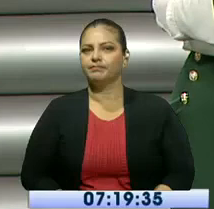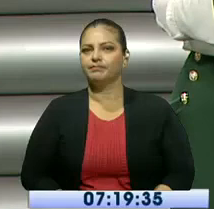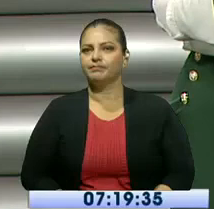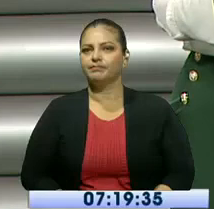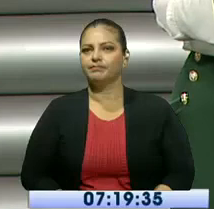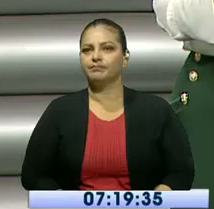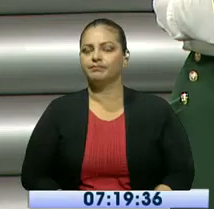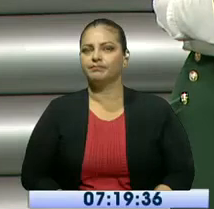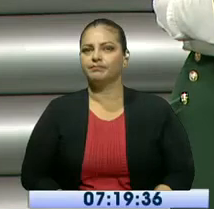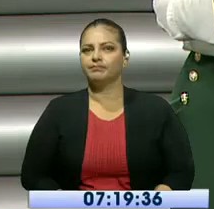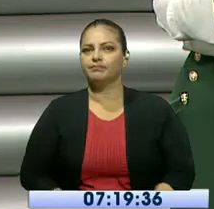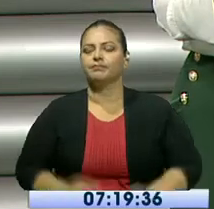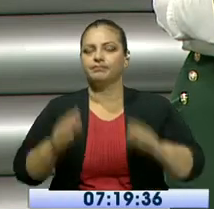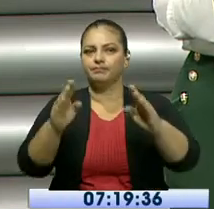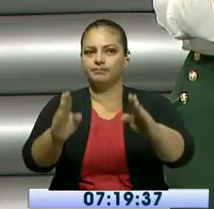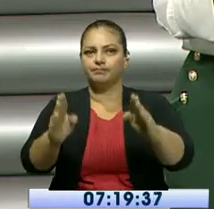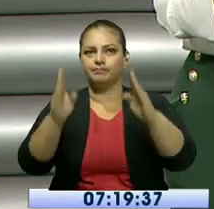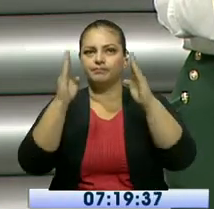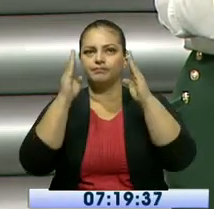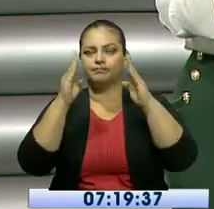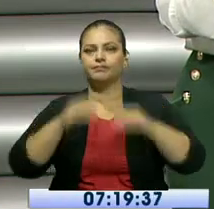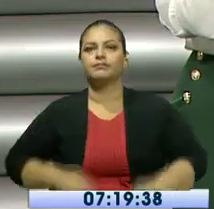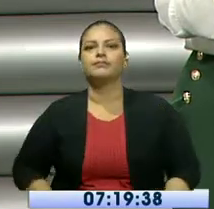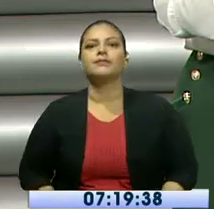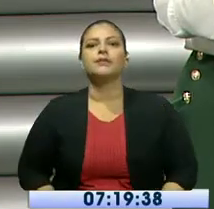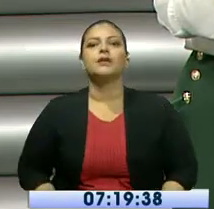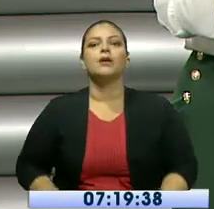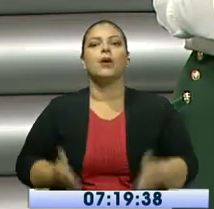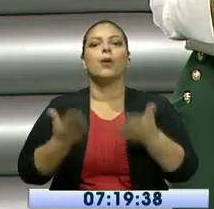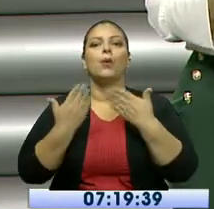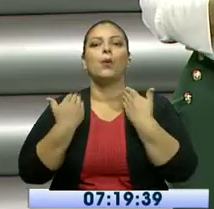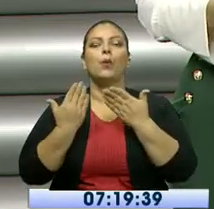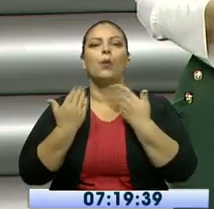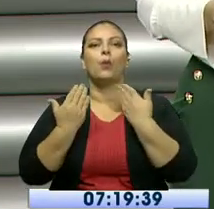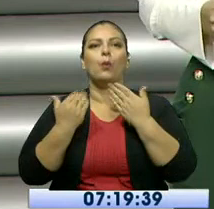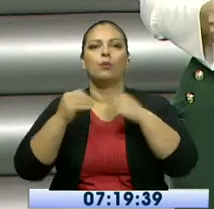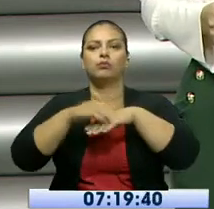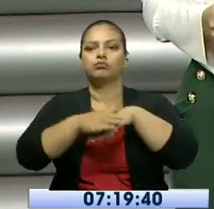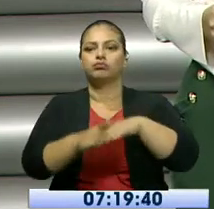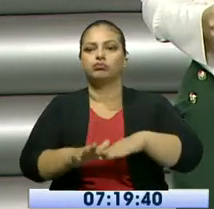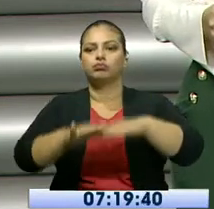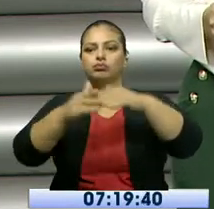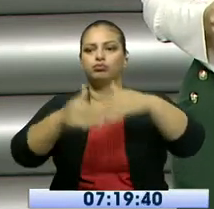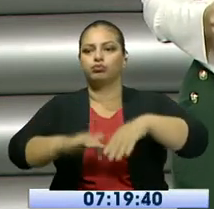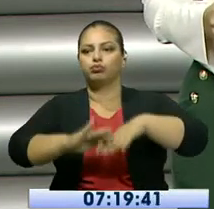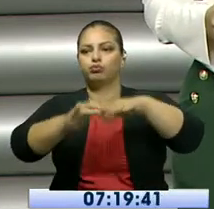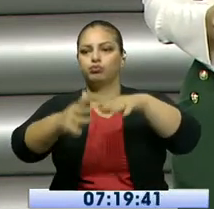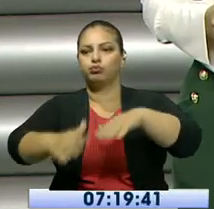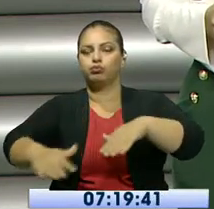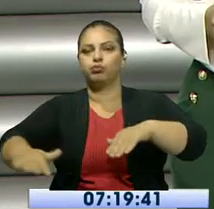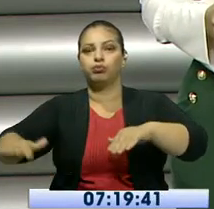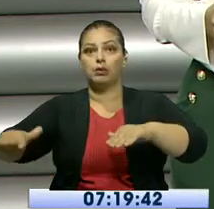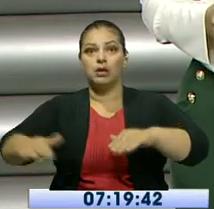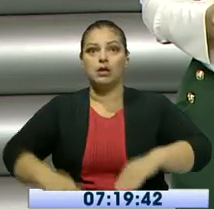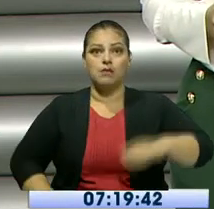decomisan decenas de bloques de droga en el Golfo de Guayaquil. Durante la incautación fueron capturadas varias